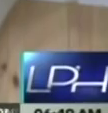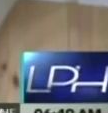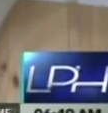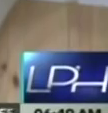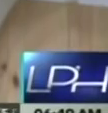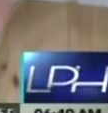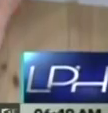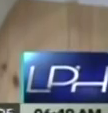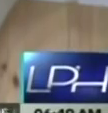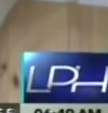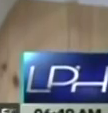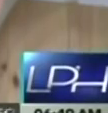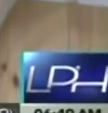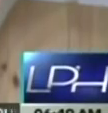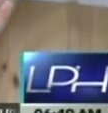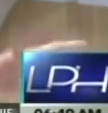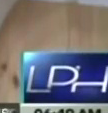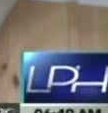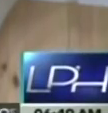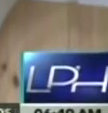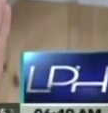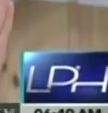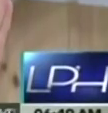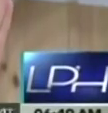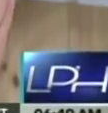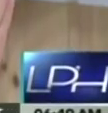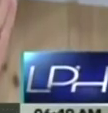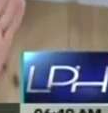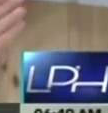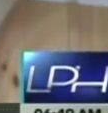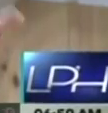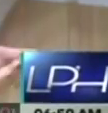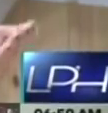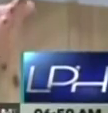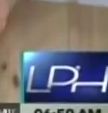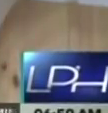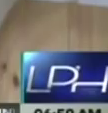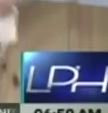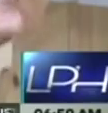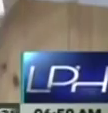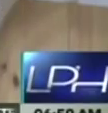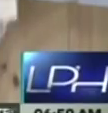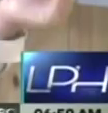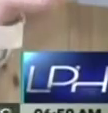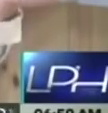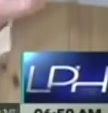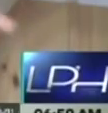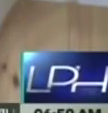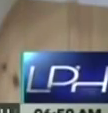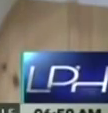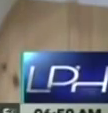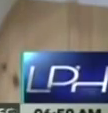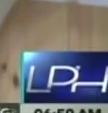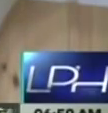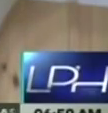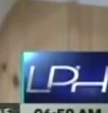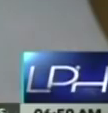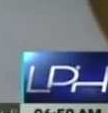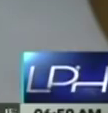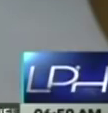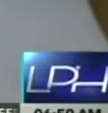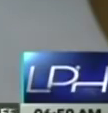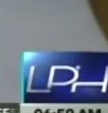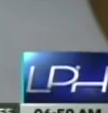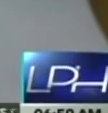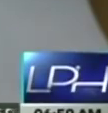lograr. Saben que no hay 8 millones de personas, 7 millones 500 mil personas que quieran sacar a Nicolás Maduro. Ahora, Hernán,